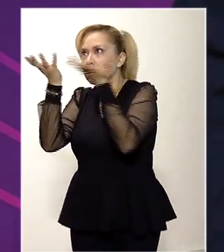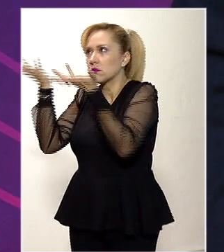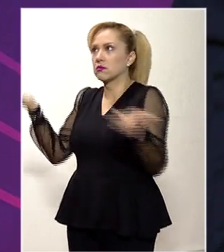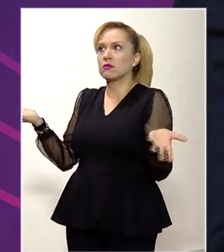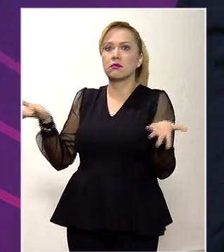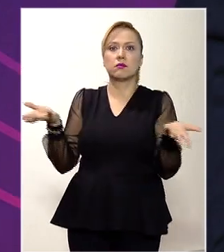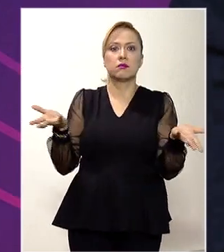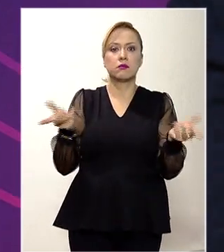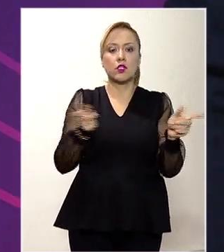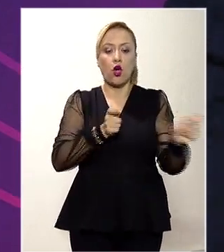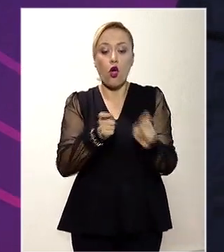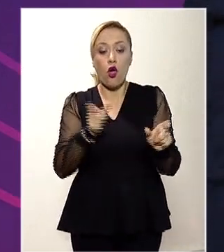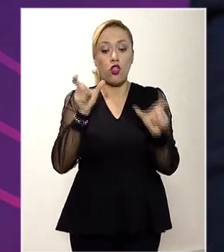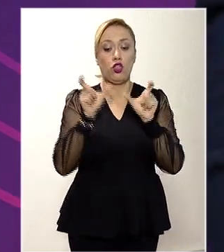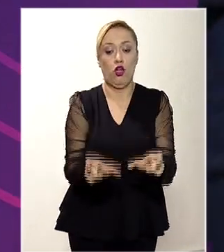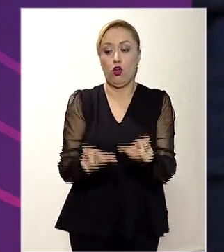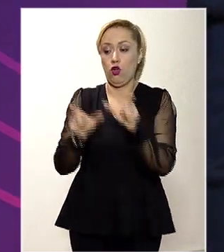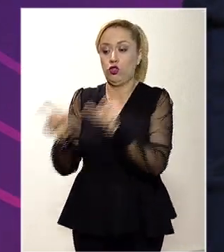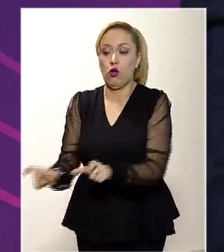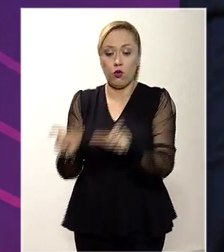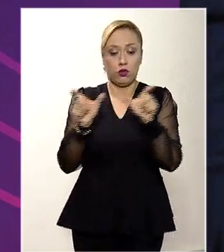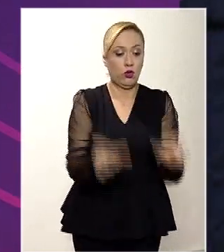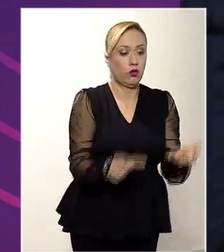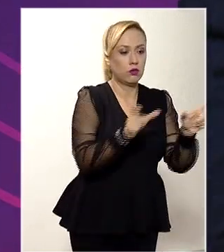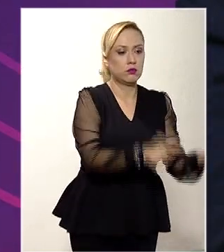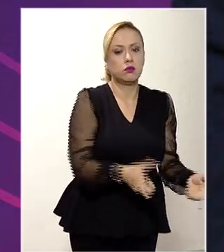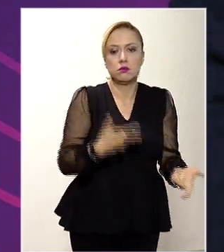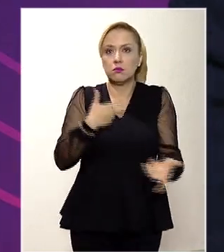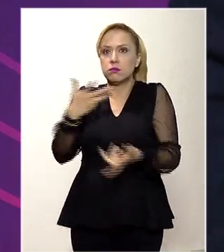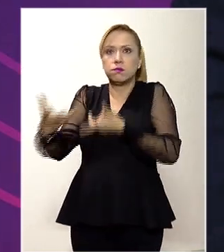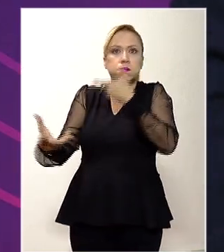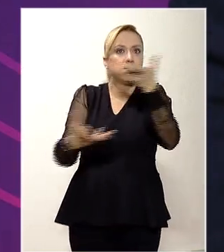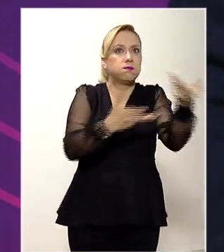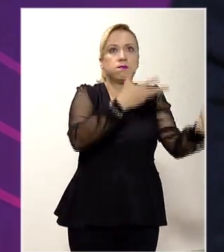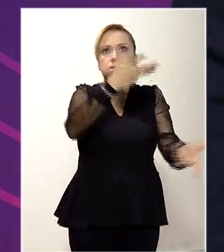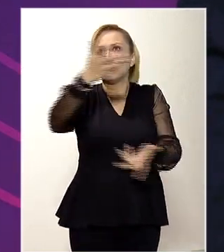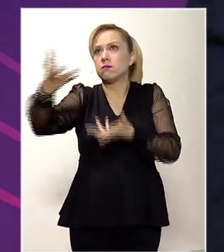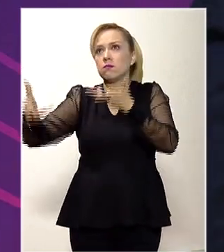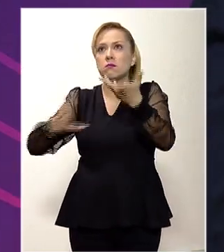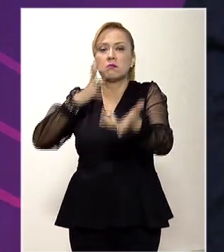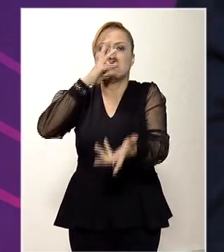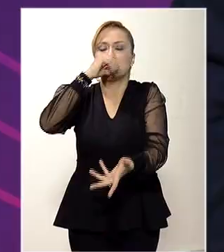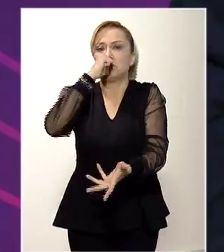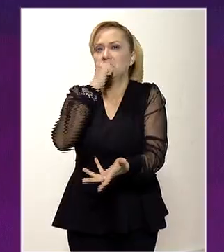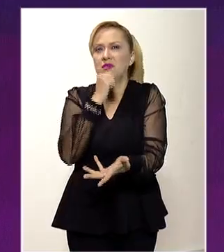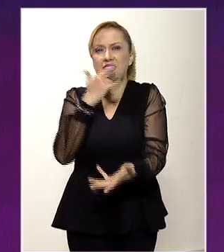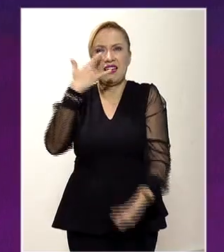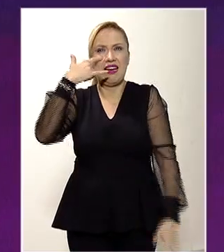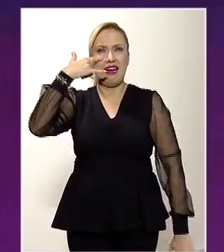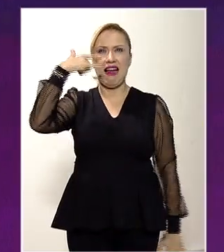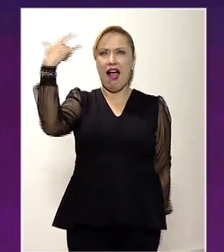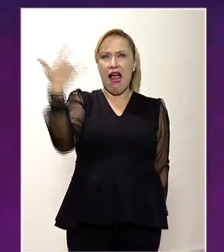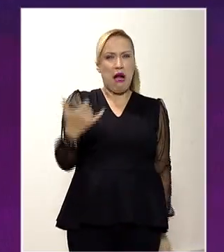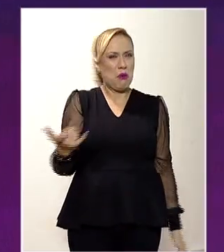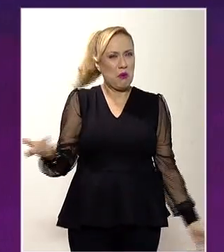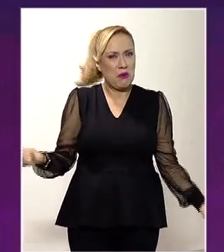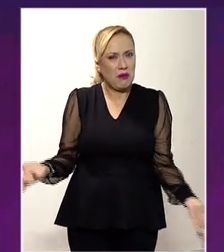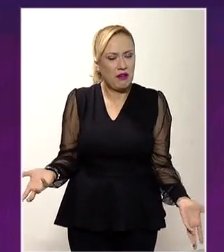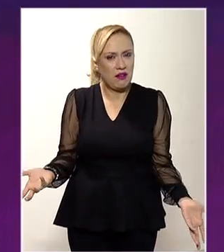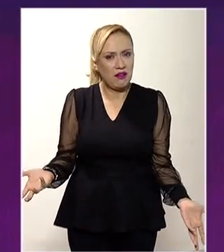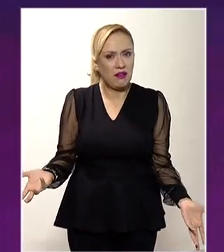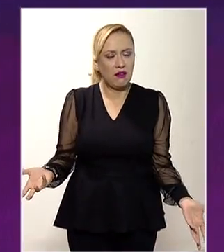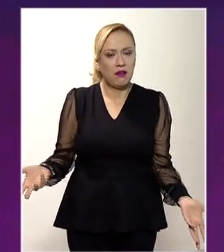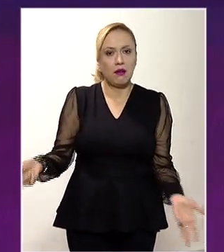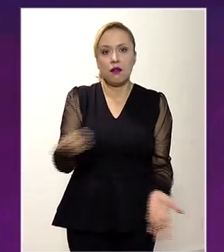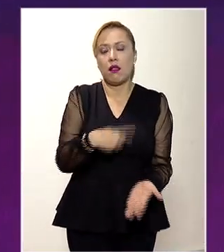y luego control al control. O sea, y entonces es un entramado, ¿no? Pues sí, muy raro. Se